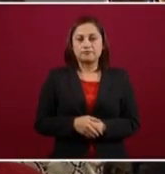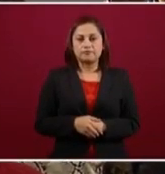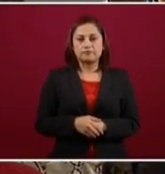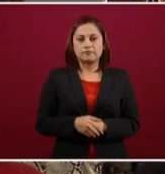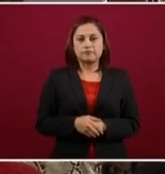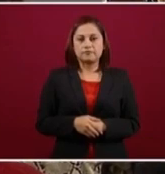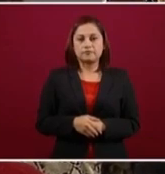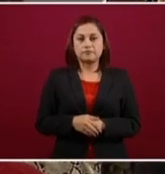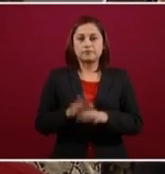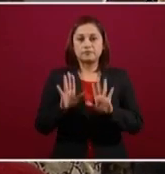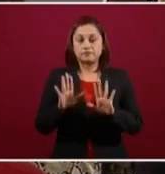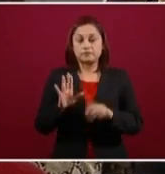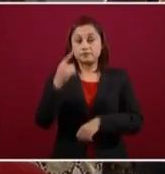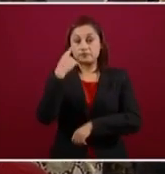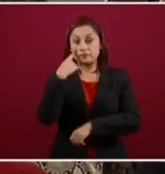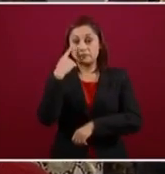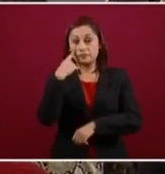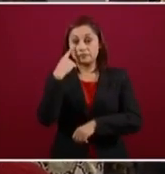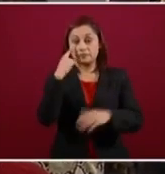Por ley,